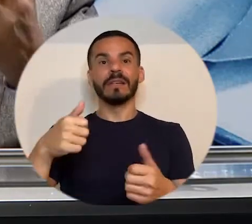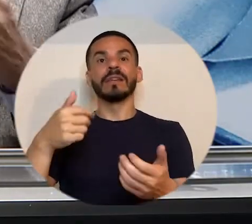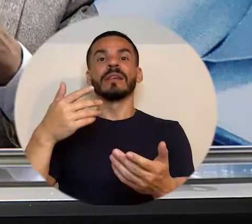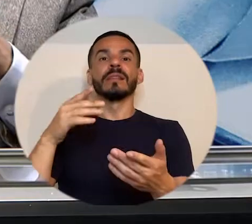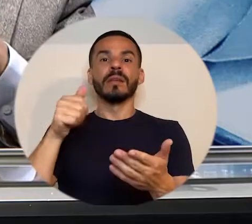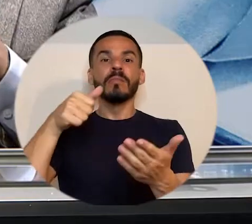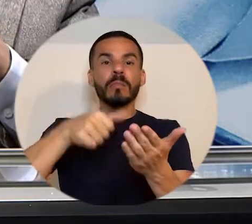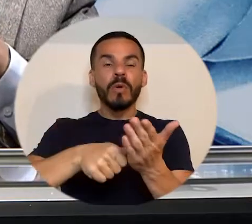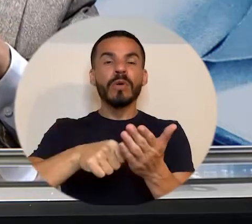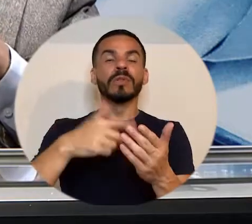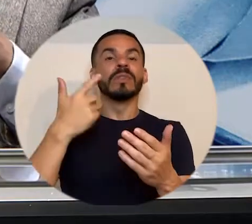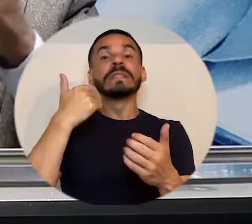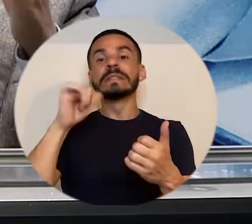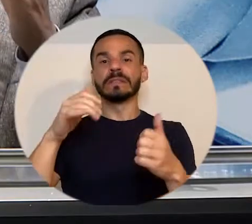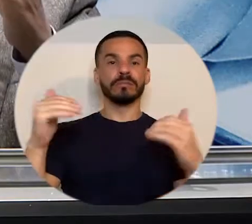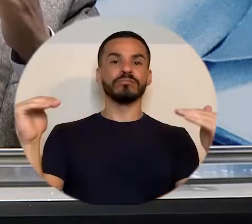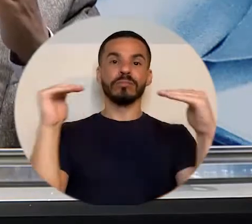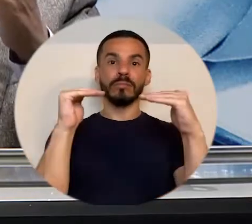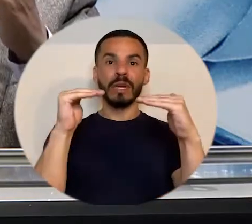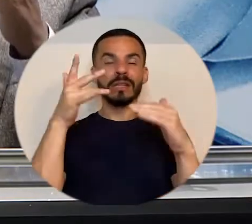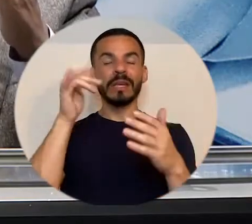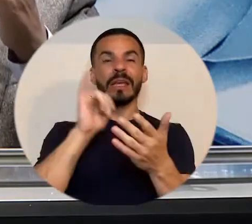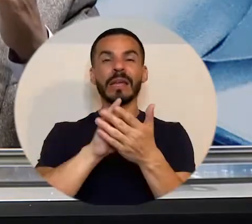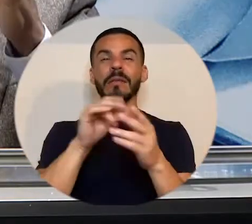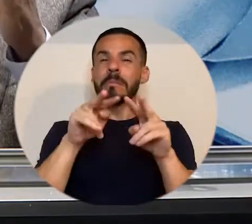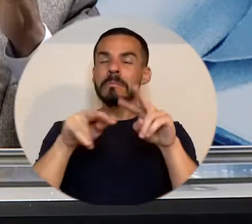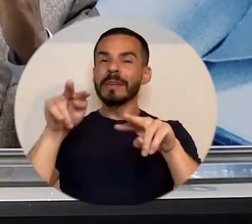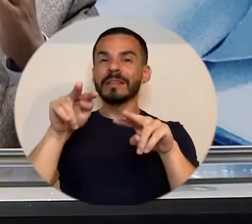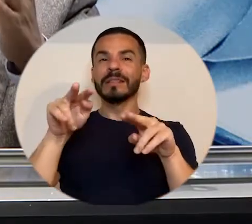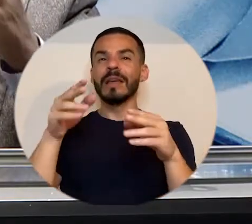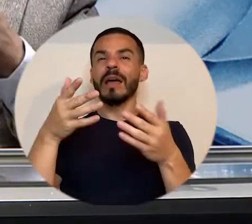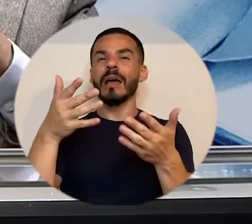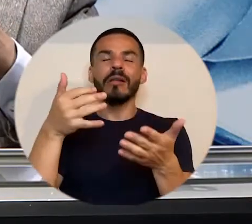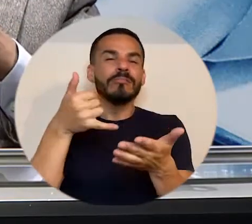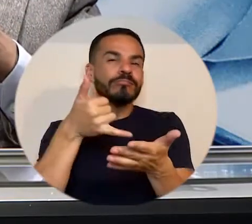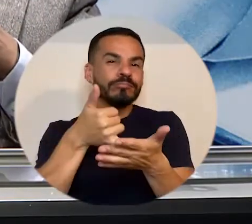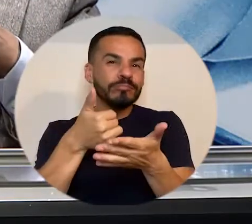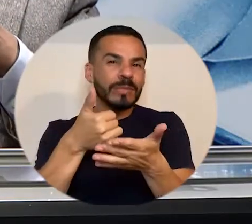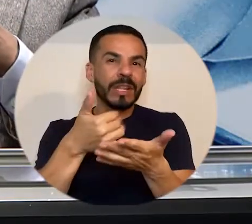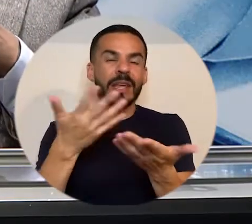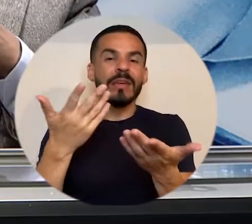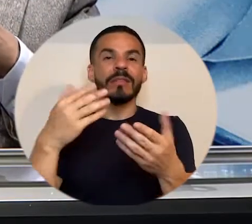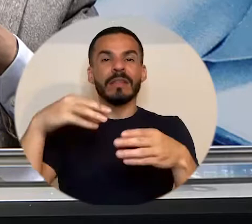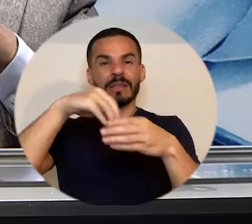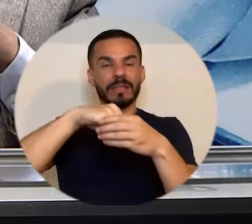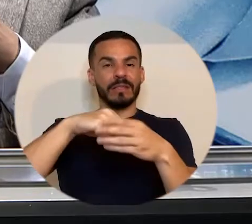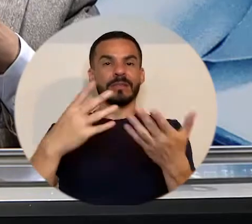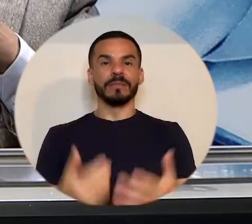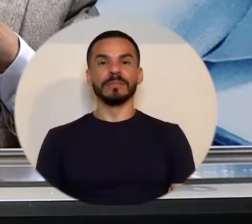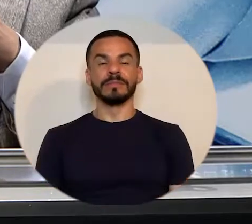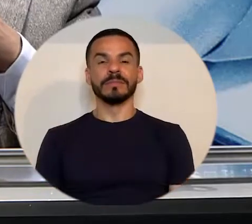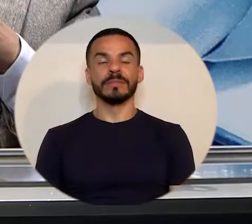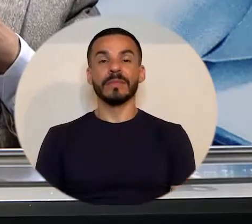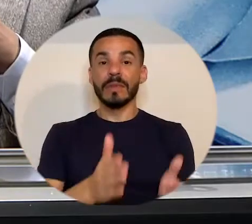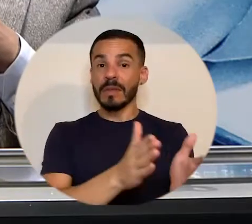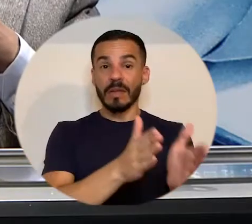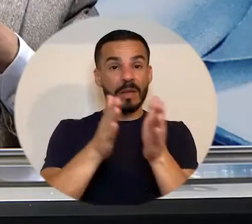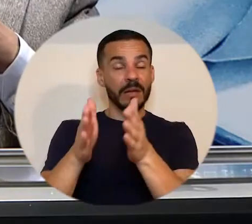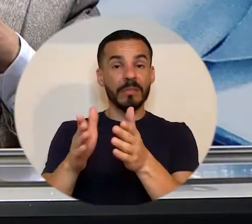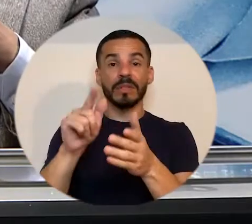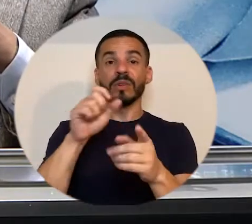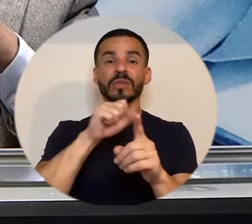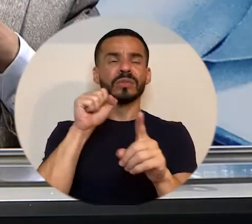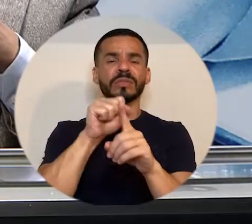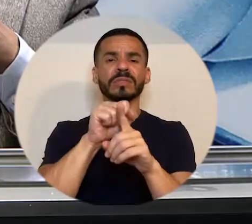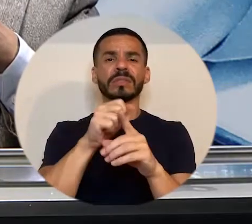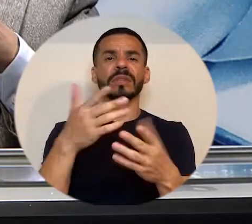calidad en caso de empate, pero es una ventaja muy magra en el plano interno. Por otra parte, es una